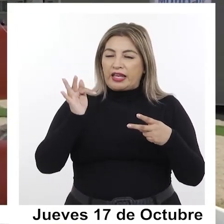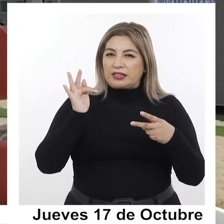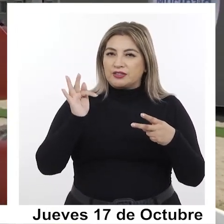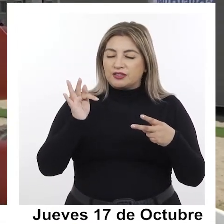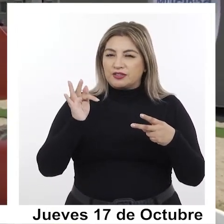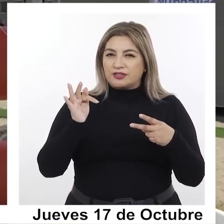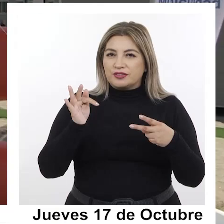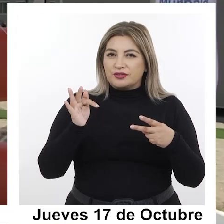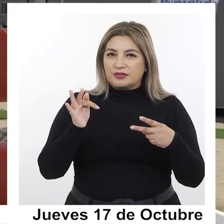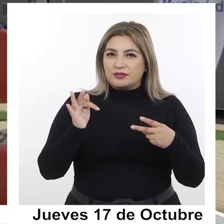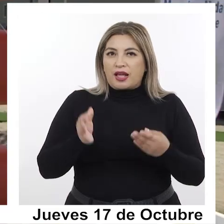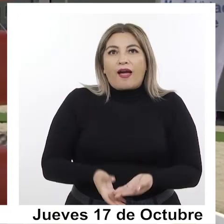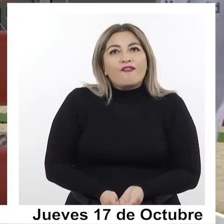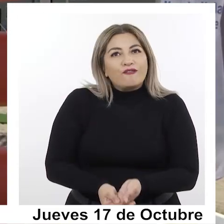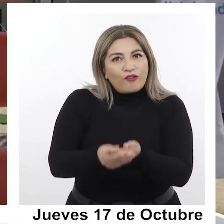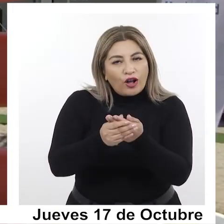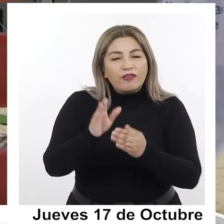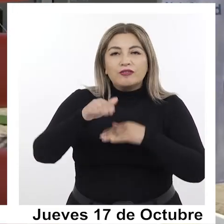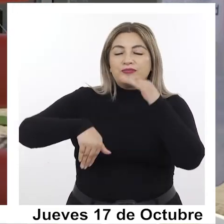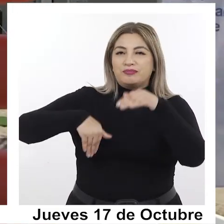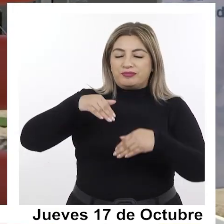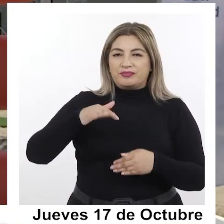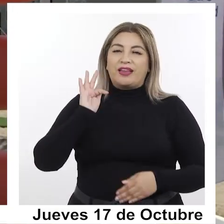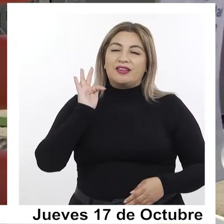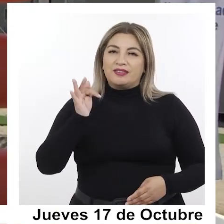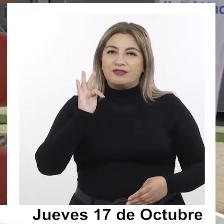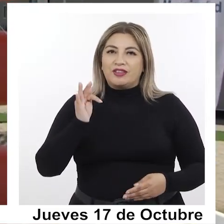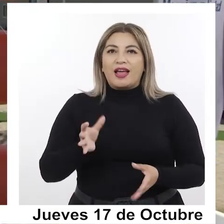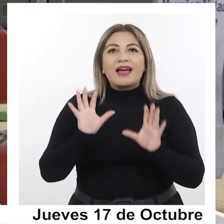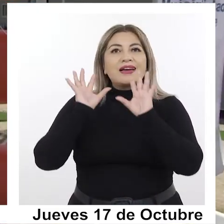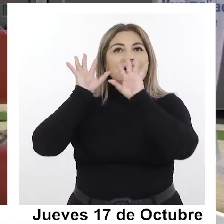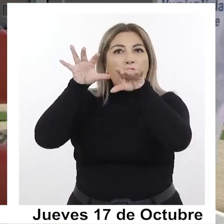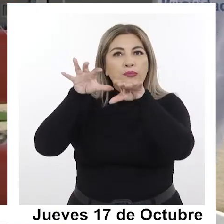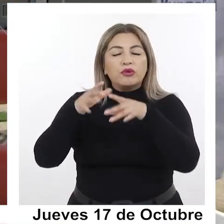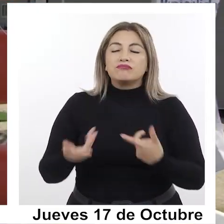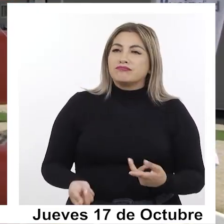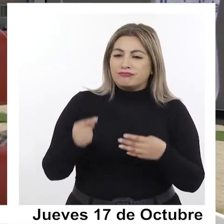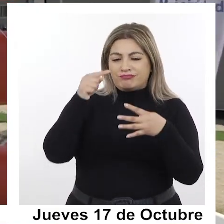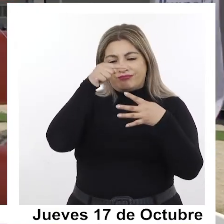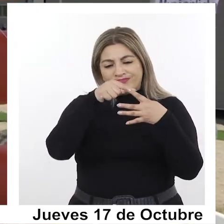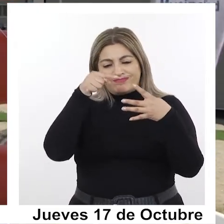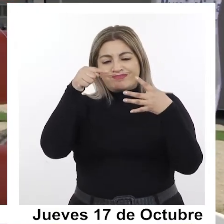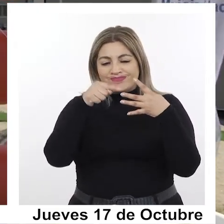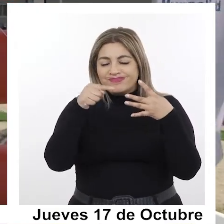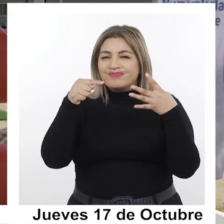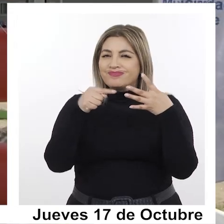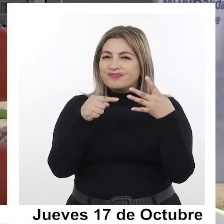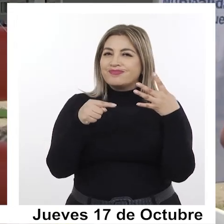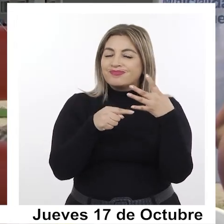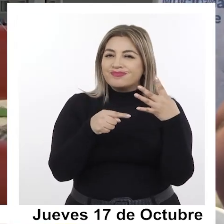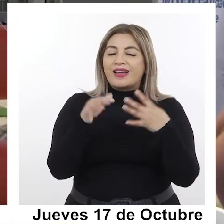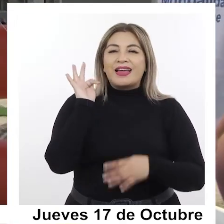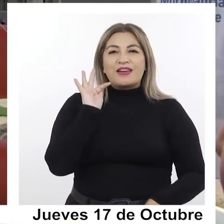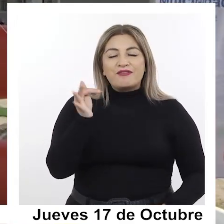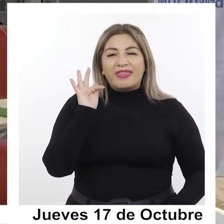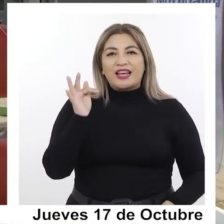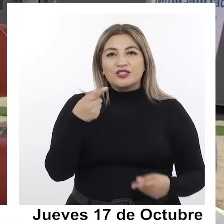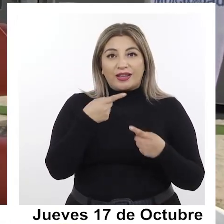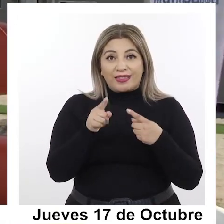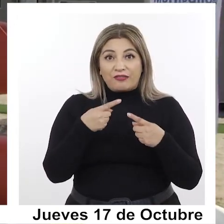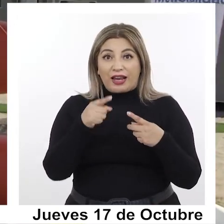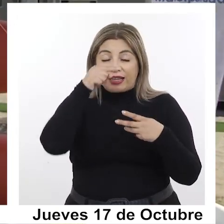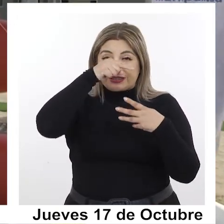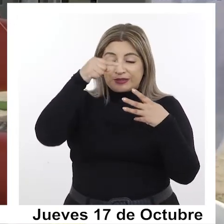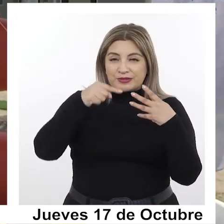de Voleibol Playa, Federación Internacional de Handball. O sea, es decir, que también las federaciones